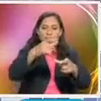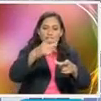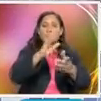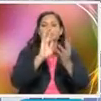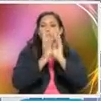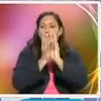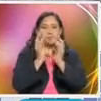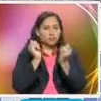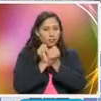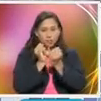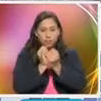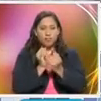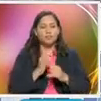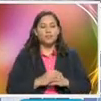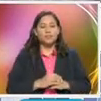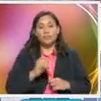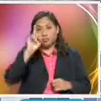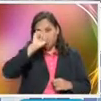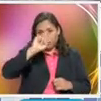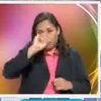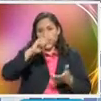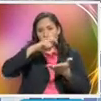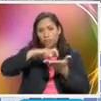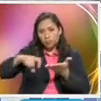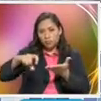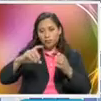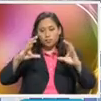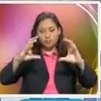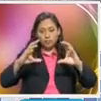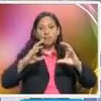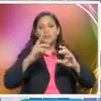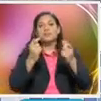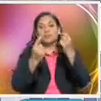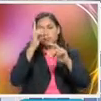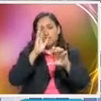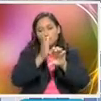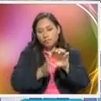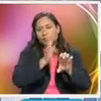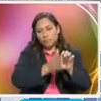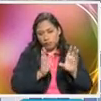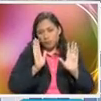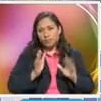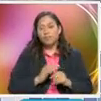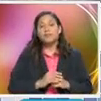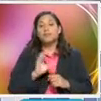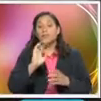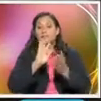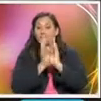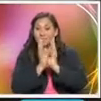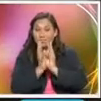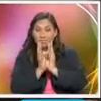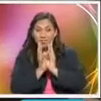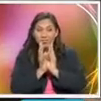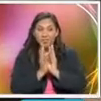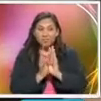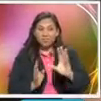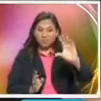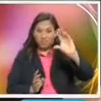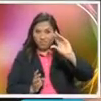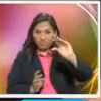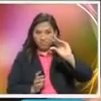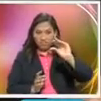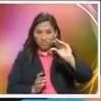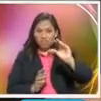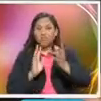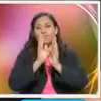piña también, yo les recomiendo que la compren de esta que ya viene rebanada. Eso. ¿No? Si no, la piña les va a quedar un rebanadón tremendo porque